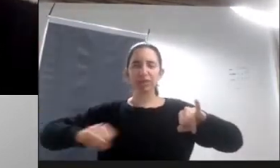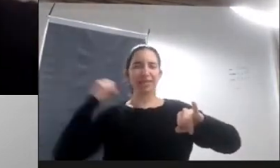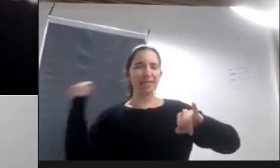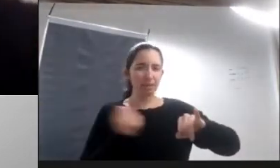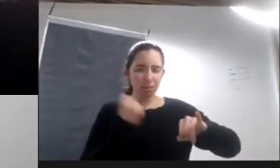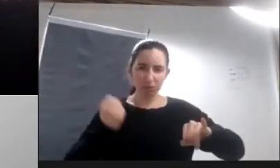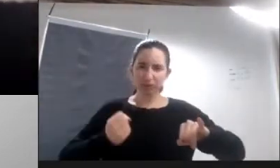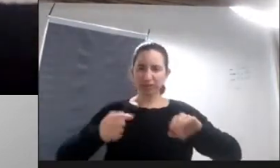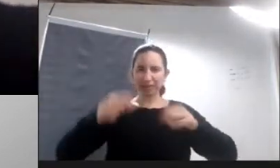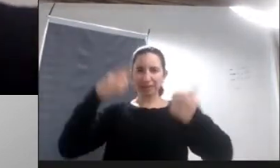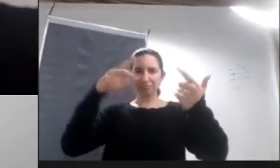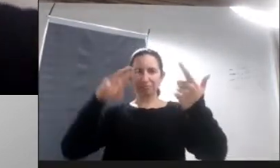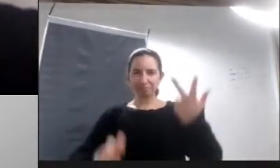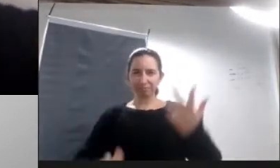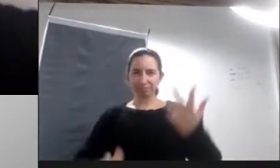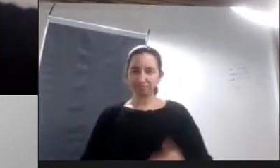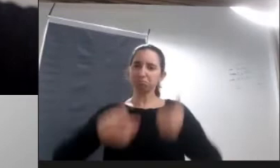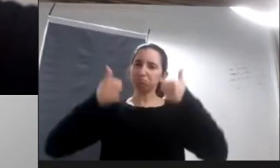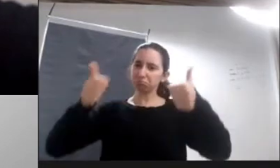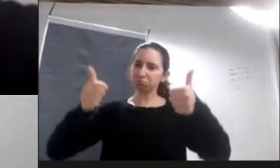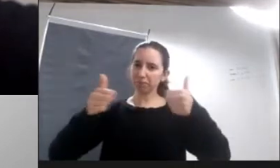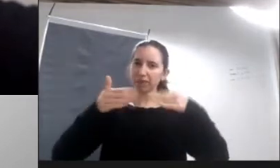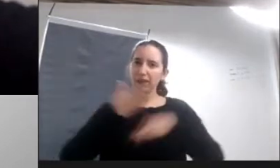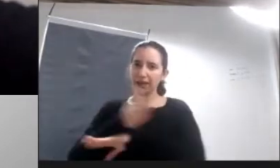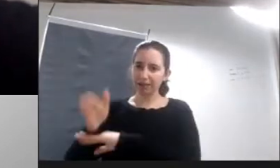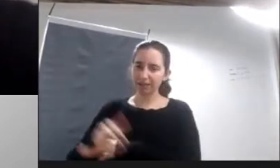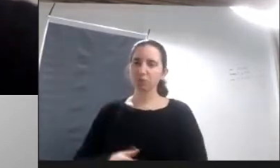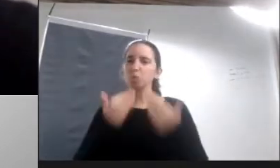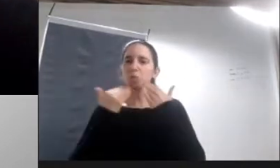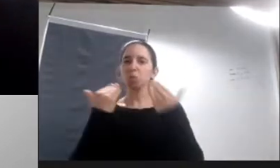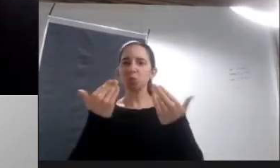reparación. Gracias.